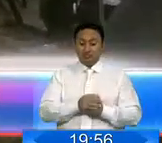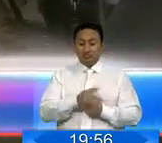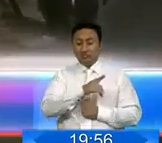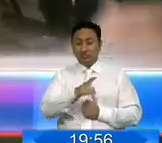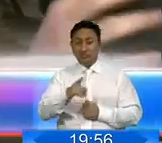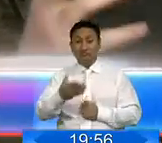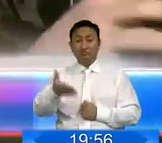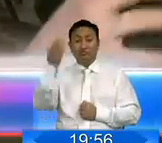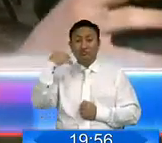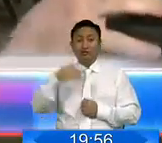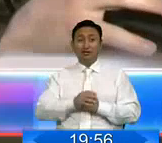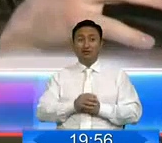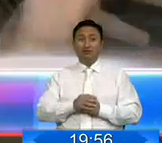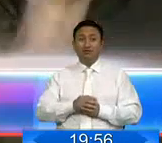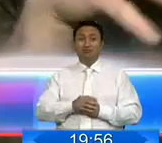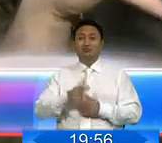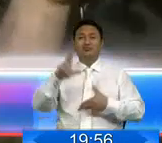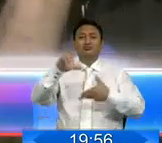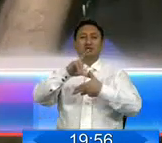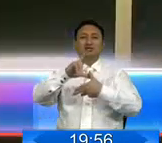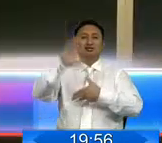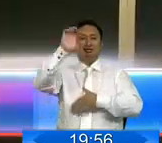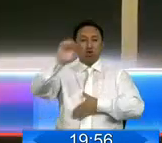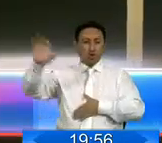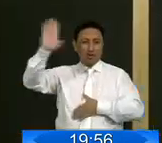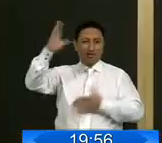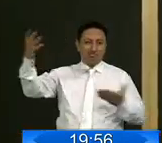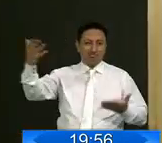fusión, con bases latinas, andinas.